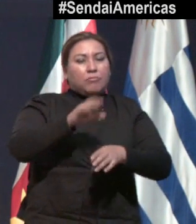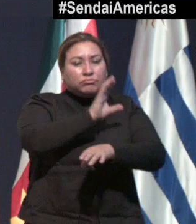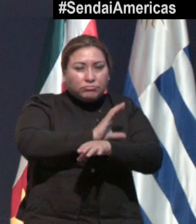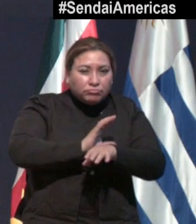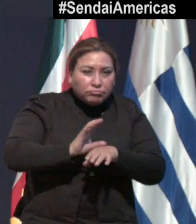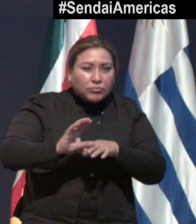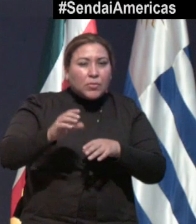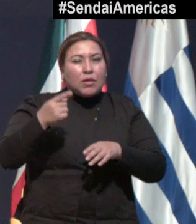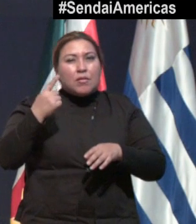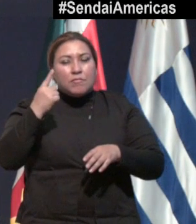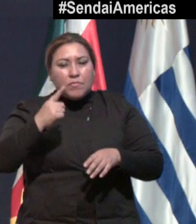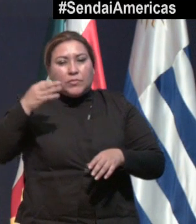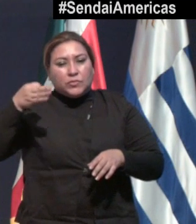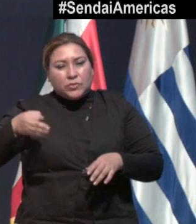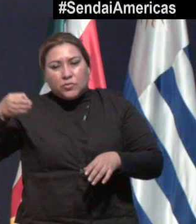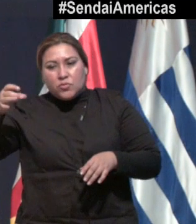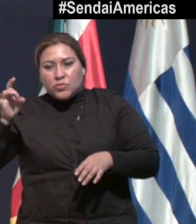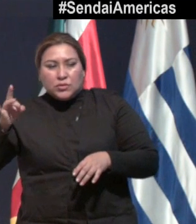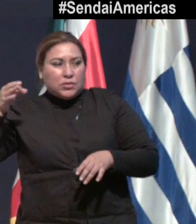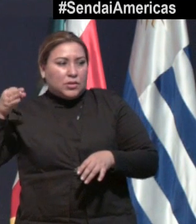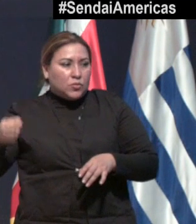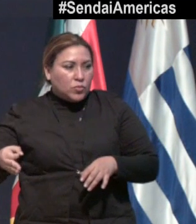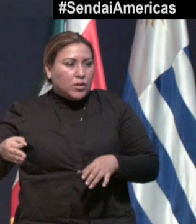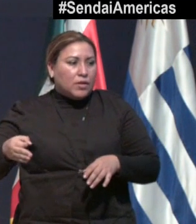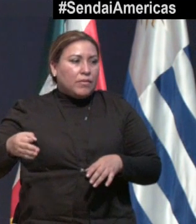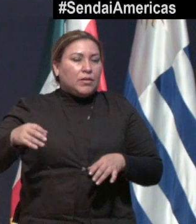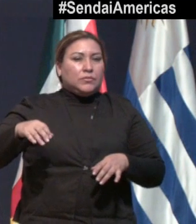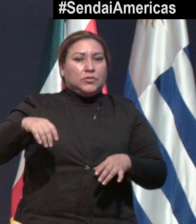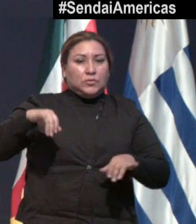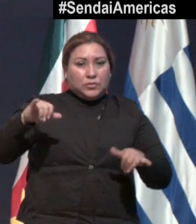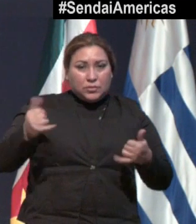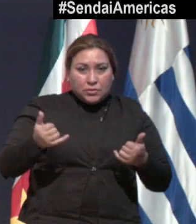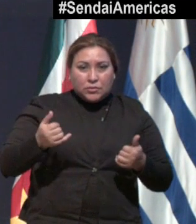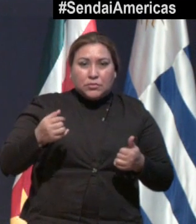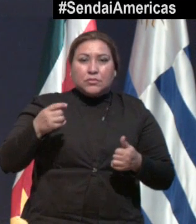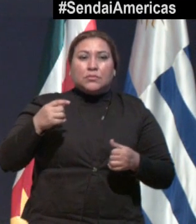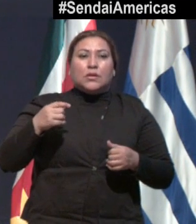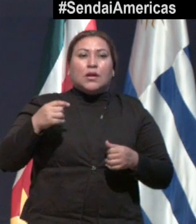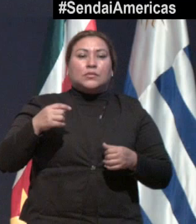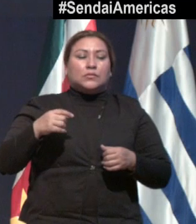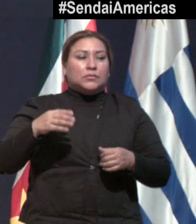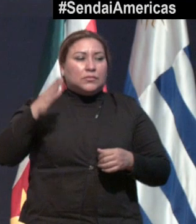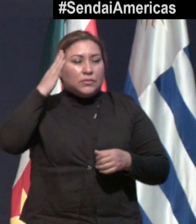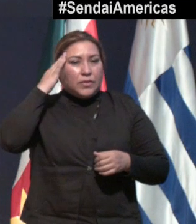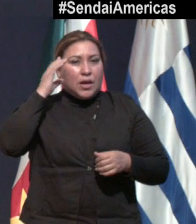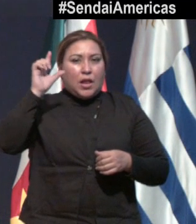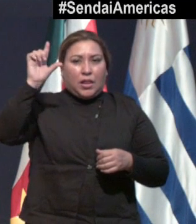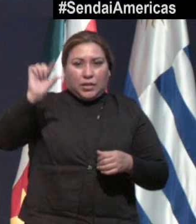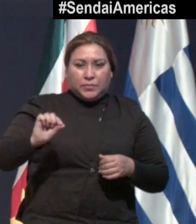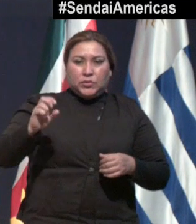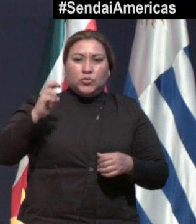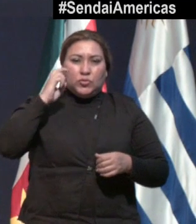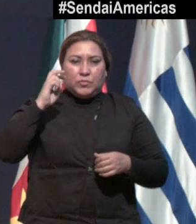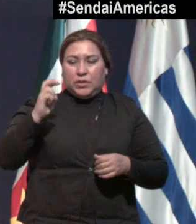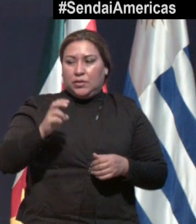desde 1989, cuando se declaró la década internacional para la reducción de los desastres. Pero el